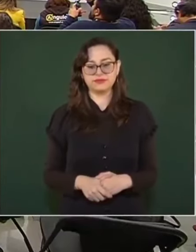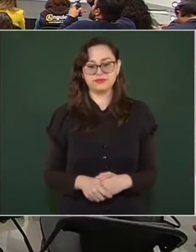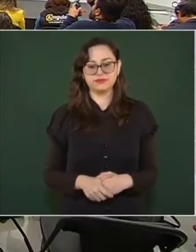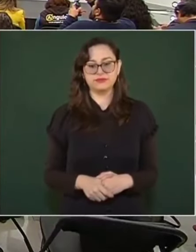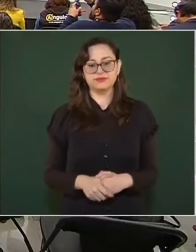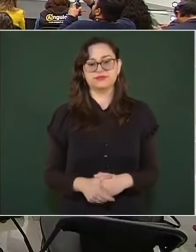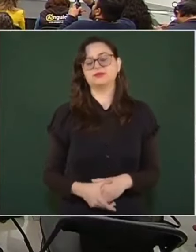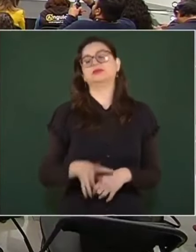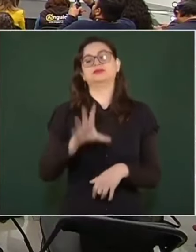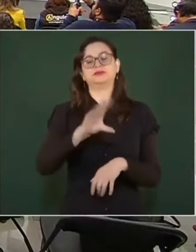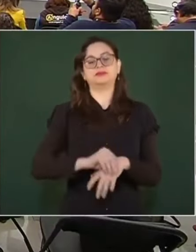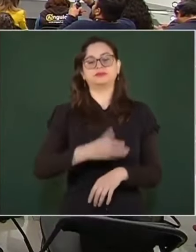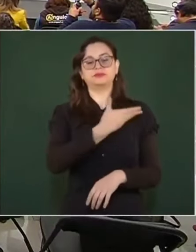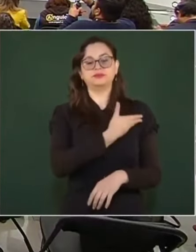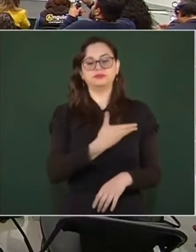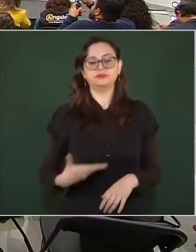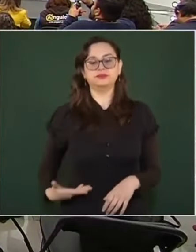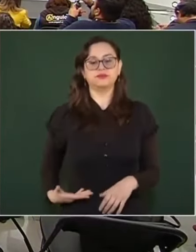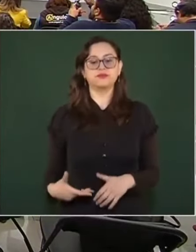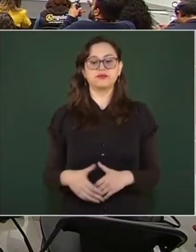Con su permiso, señor presidente,